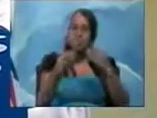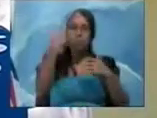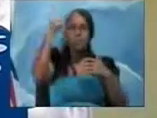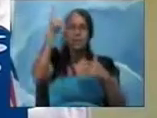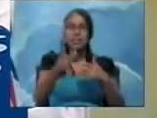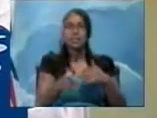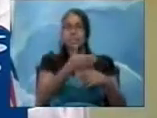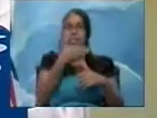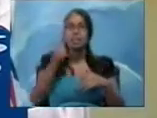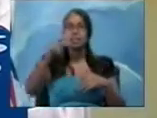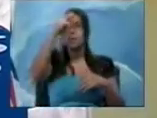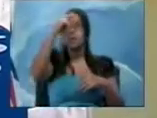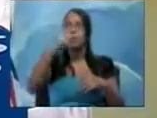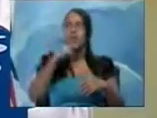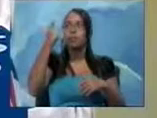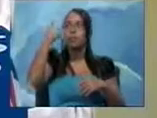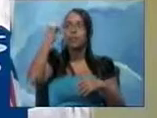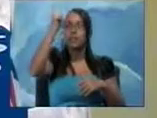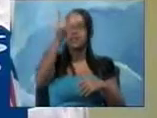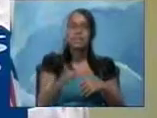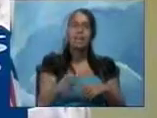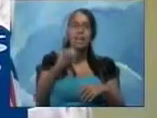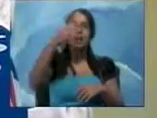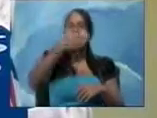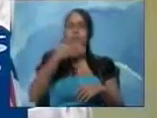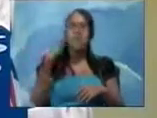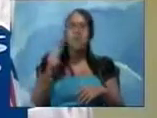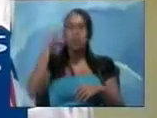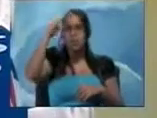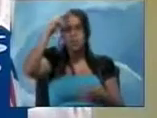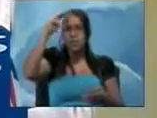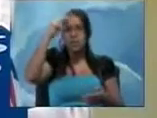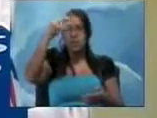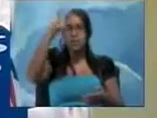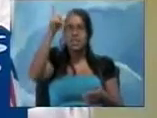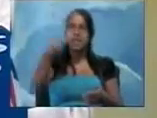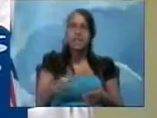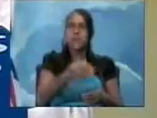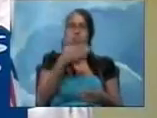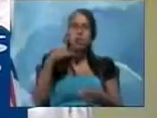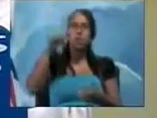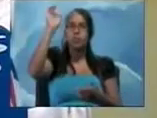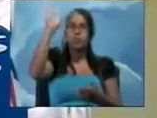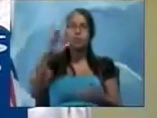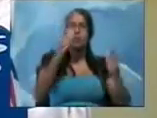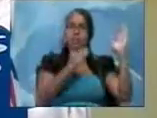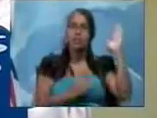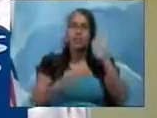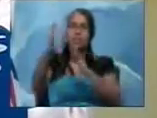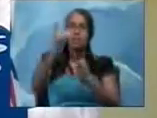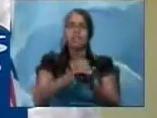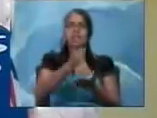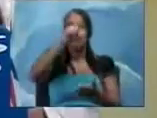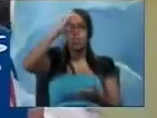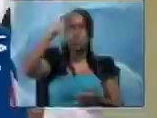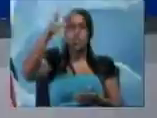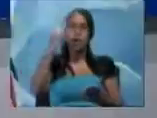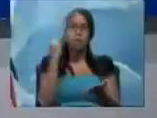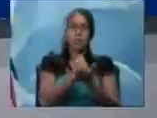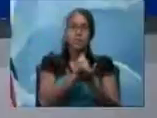el para que seas el mejor maestro para que seas el mejor pastor en la presencia del